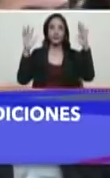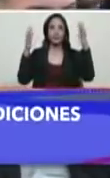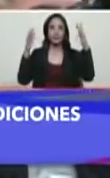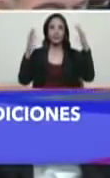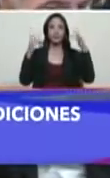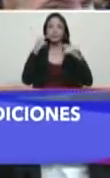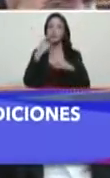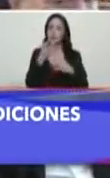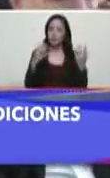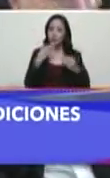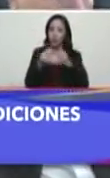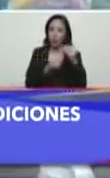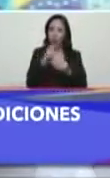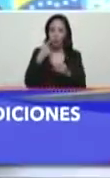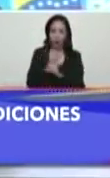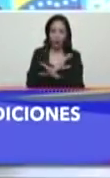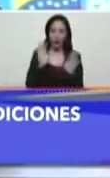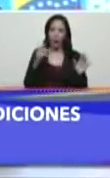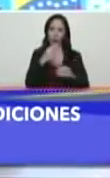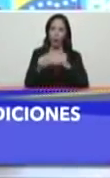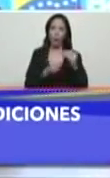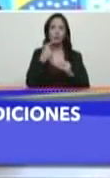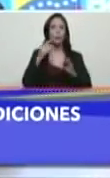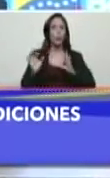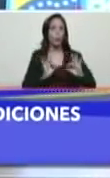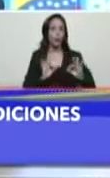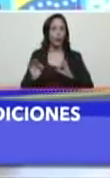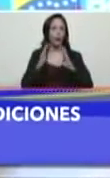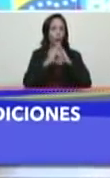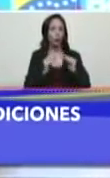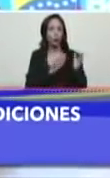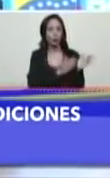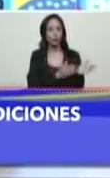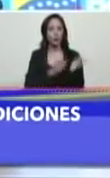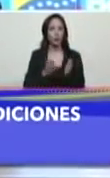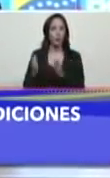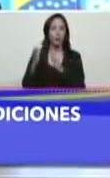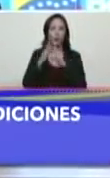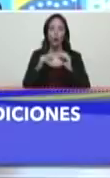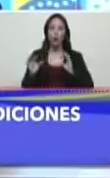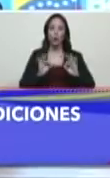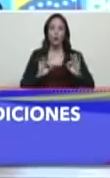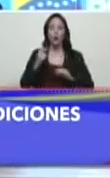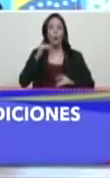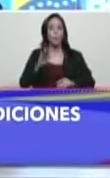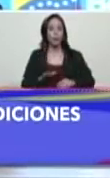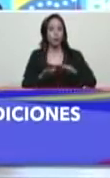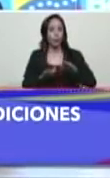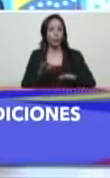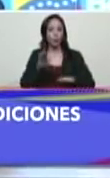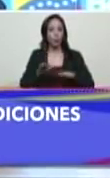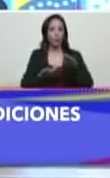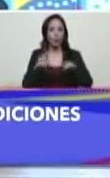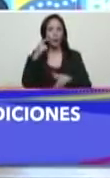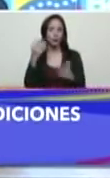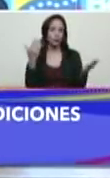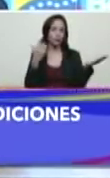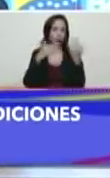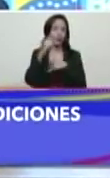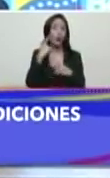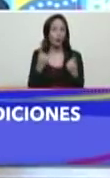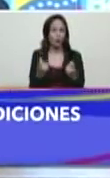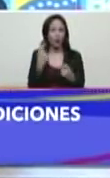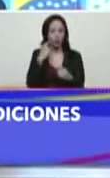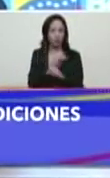Lo vamos a hacer. Hemos preparado las condiciones paso a paso. Faltan muchas cosas